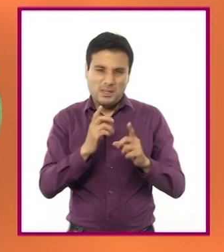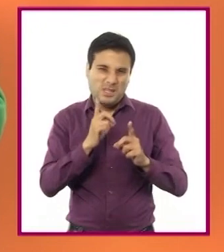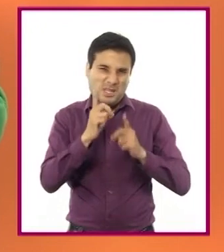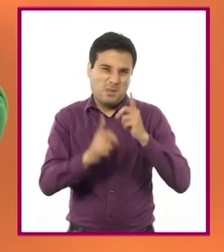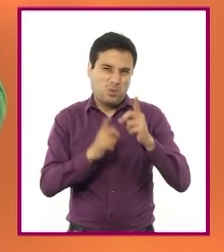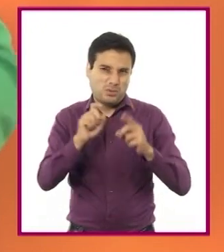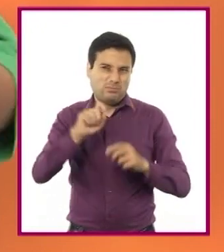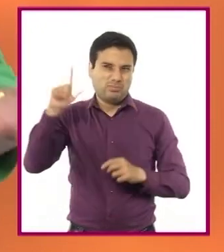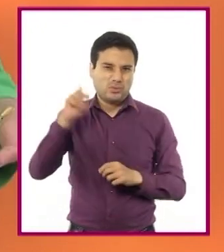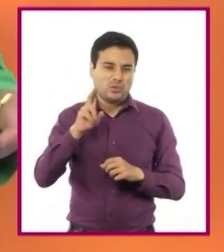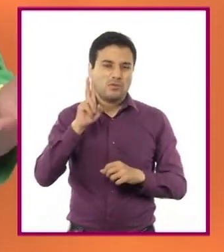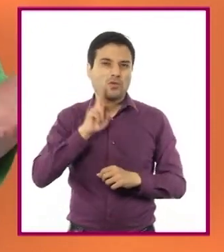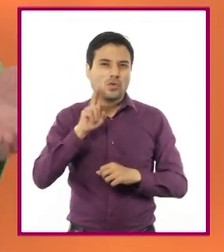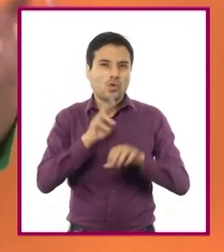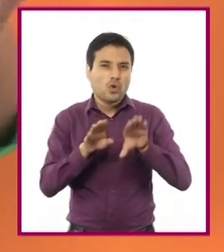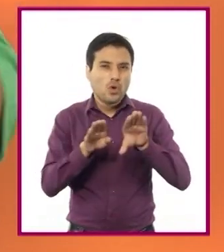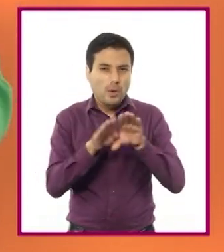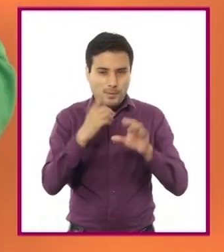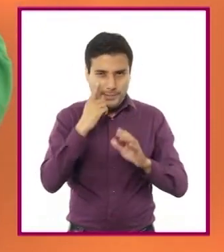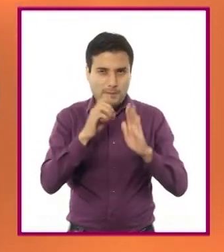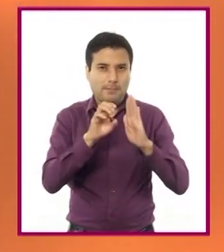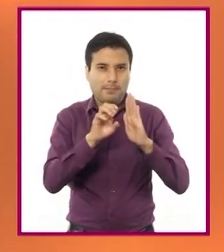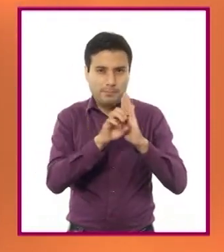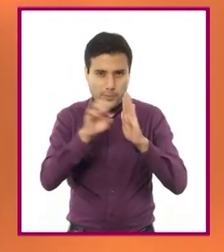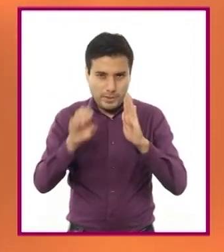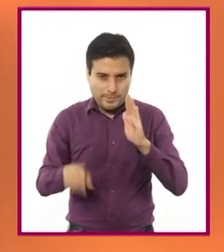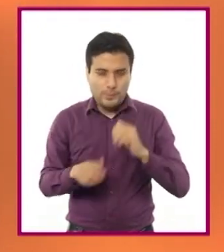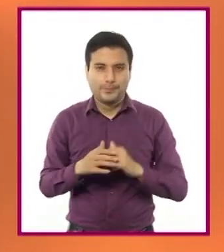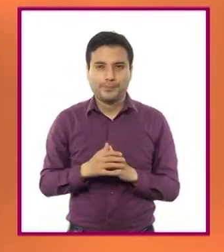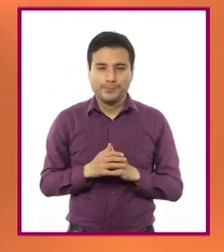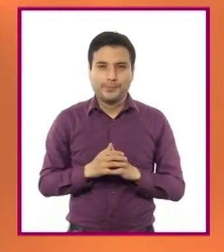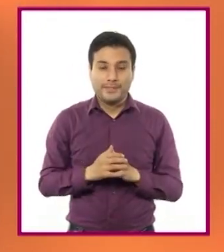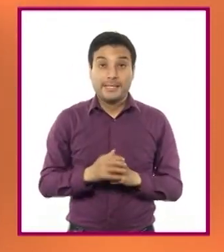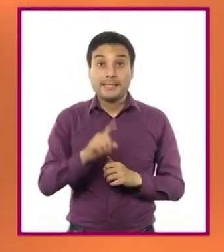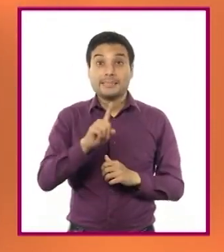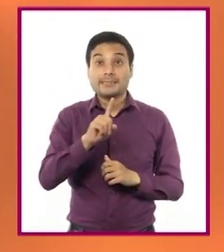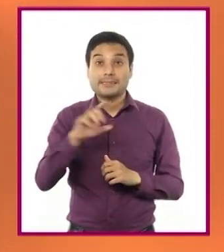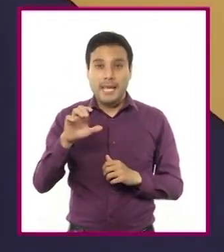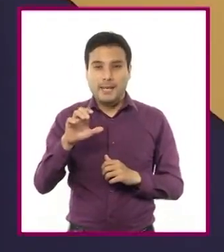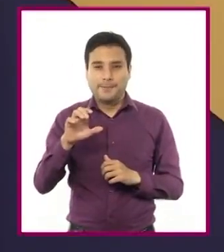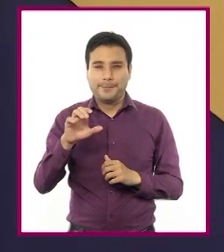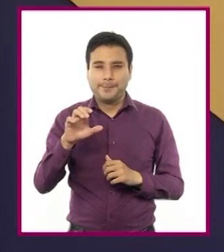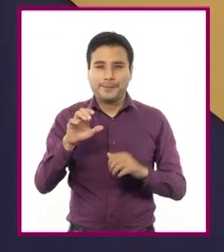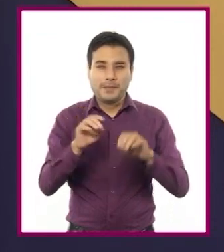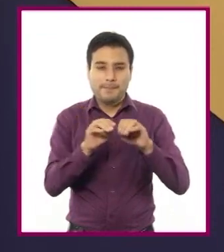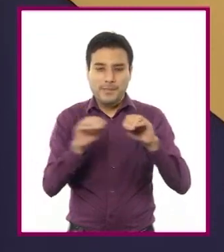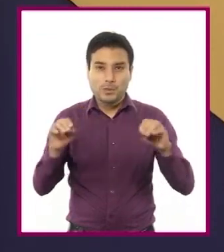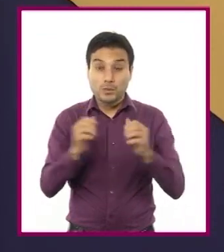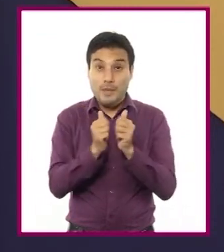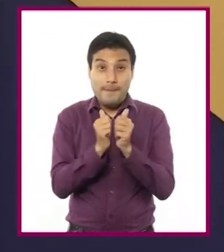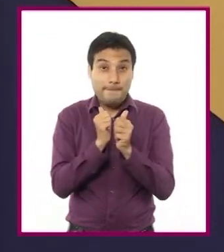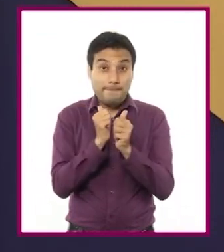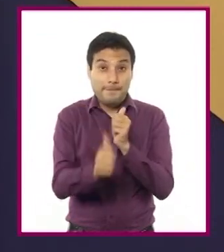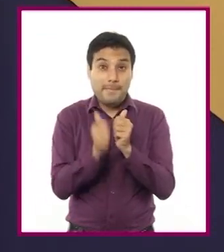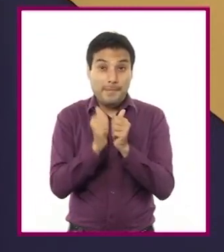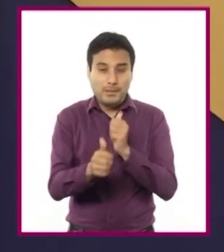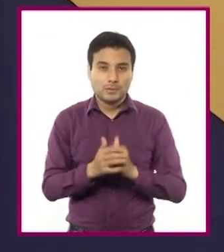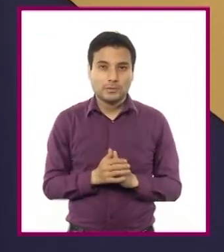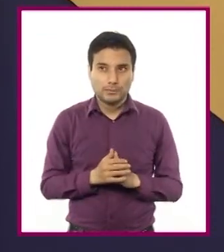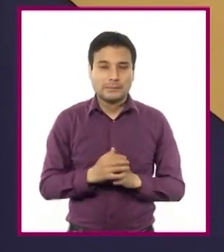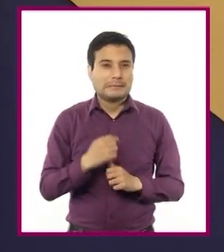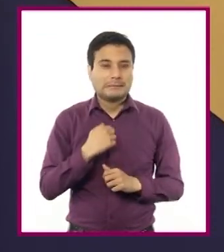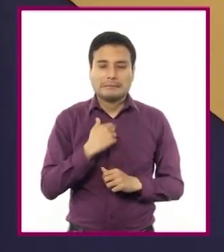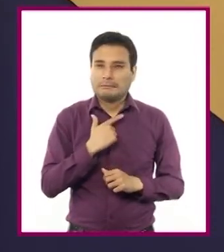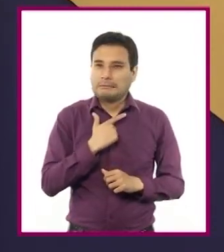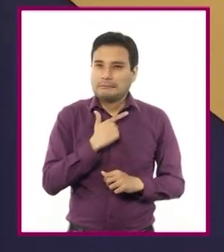través del tiempo. Por ejemplo, en la prueba de 100 metros planos en atletismo. Me encanta ver esa prueba, es muy